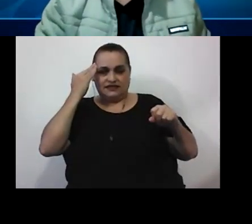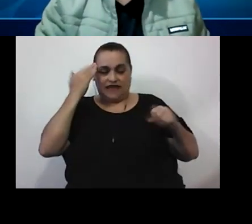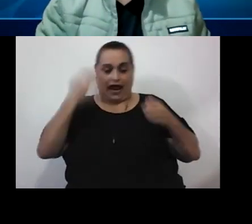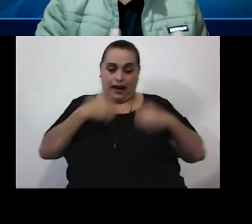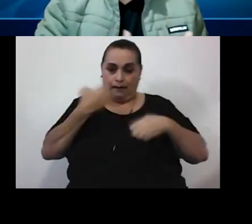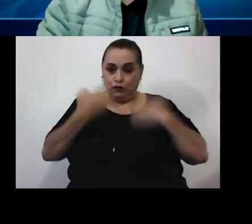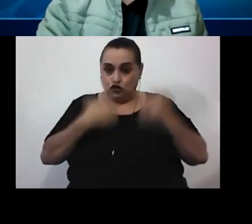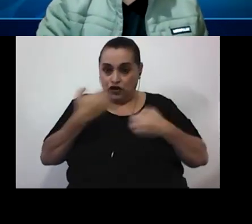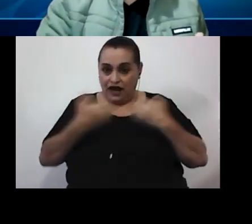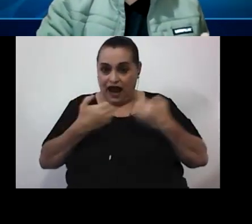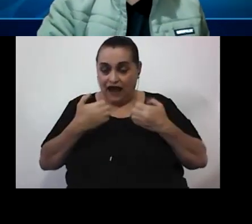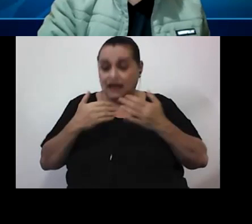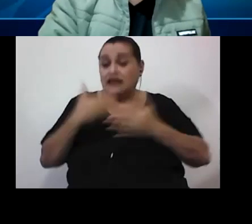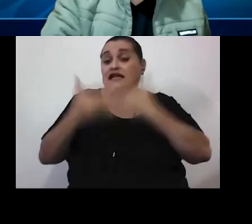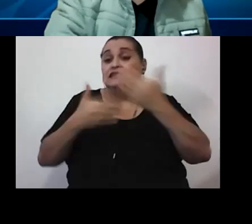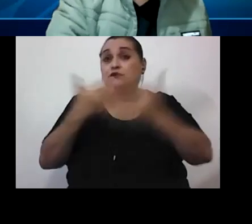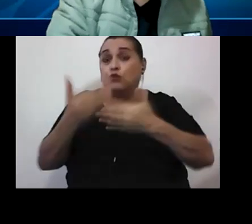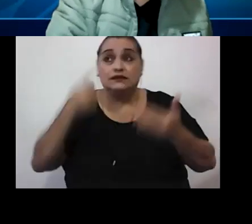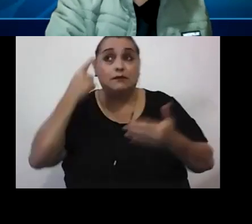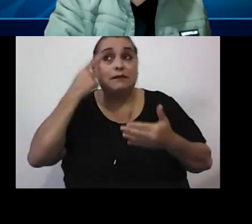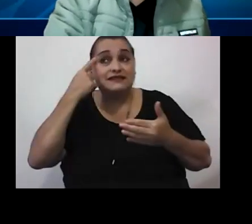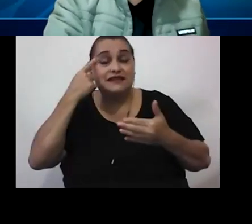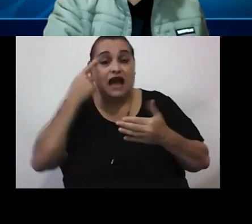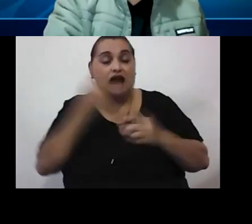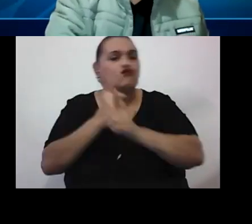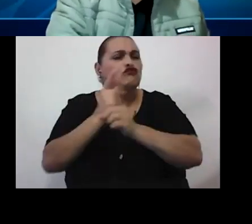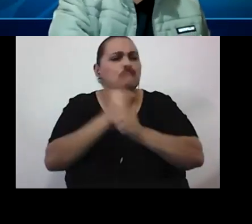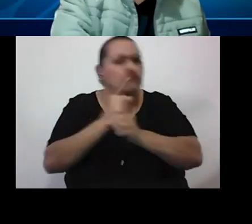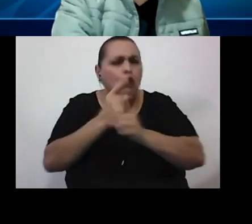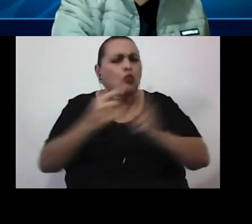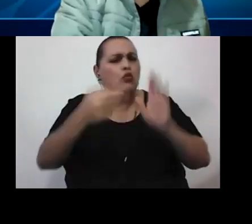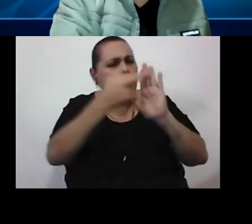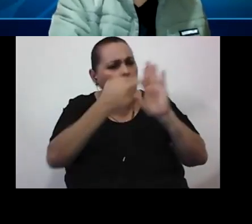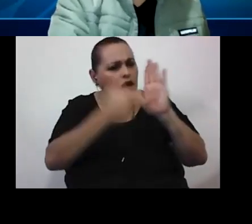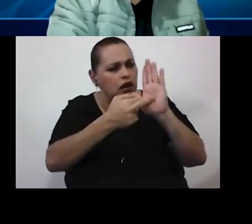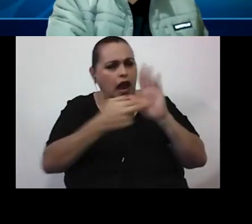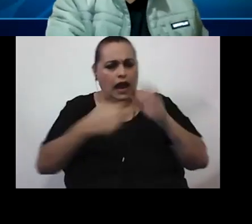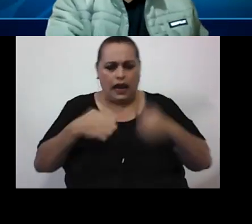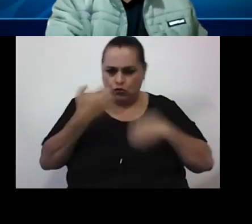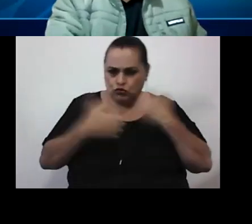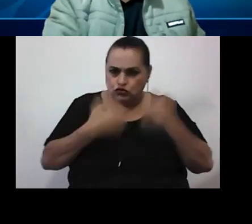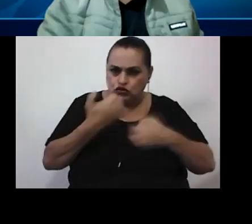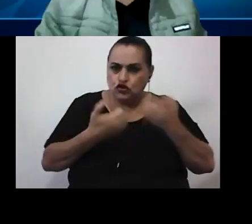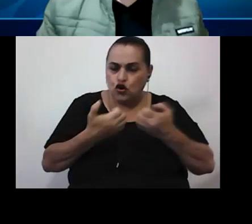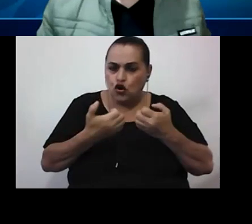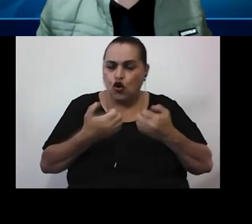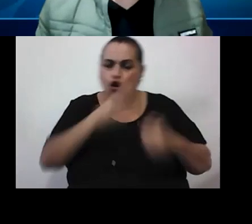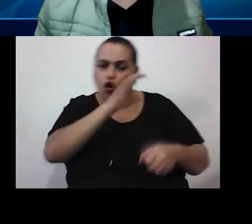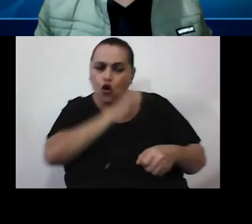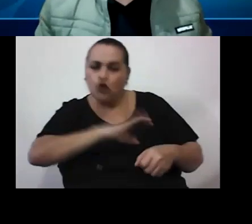emocional para luego pensar en la regulación emocional, por tanto, la regulación del comportamiento dentro del